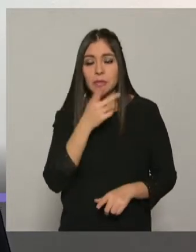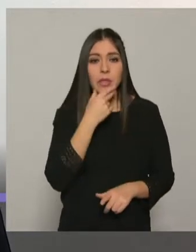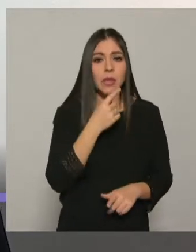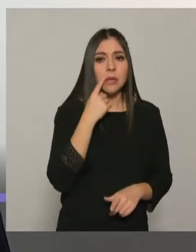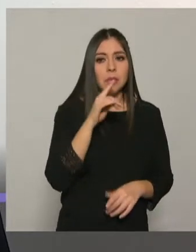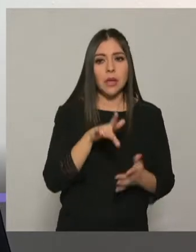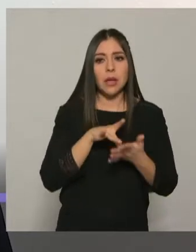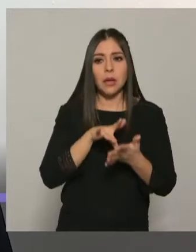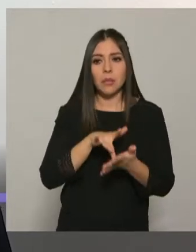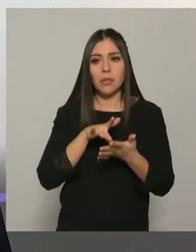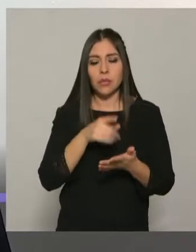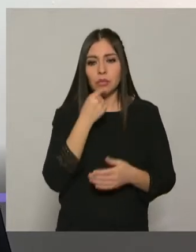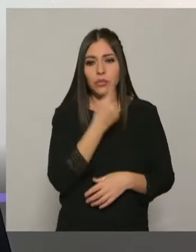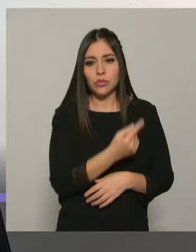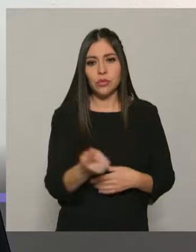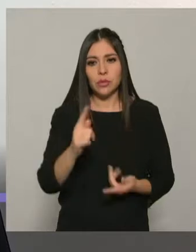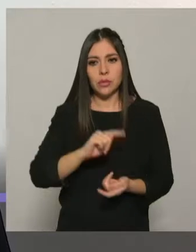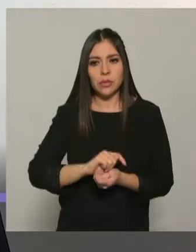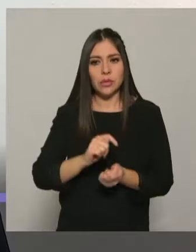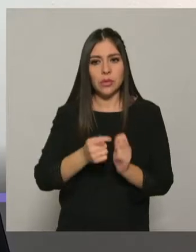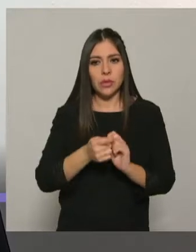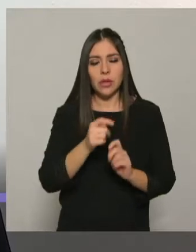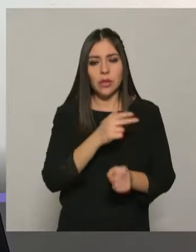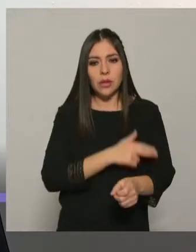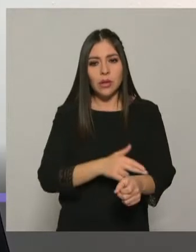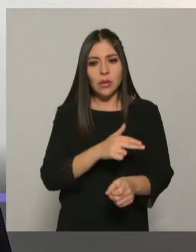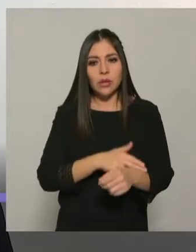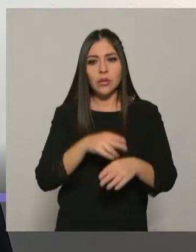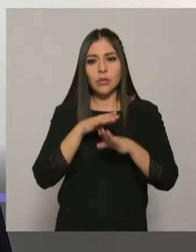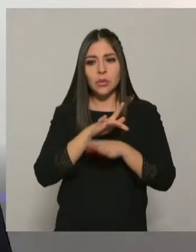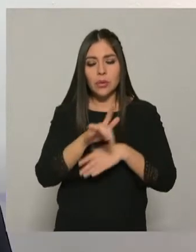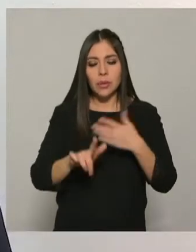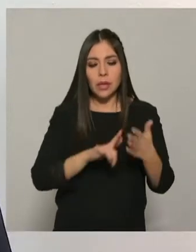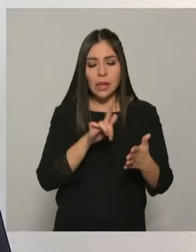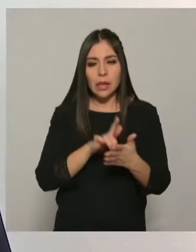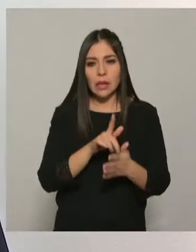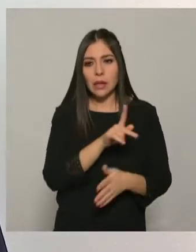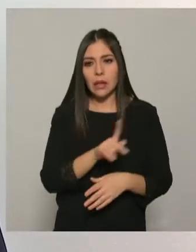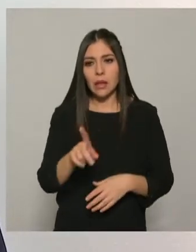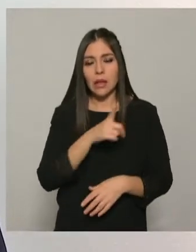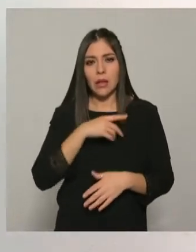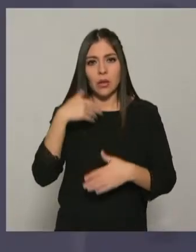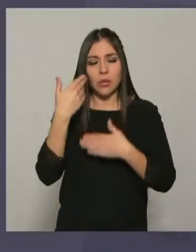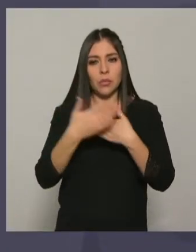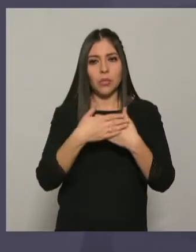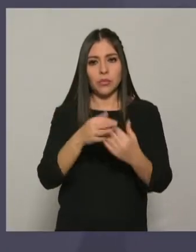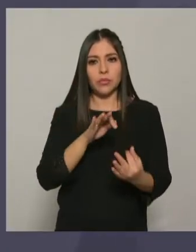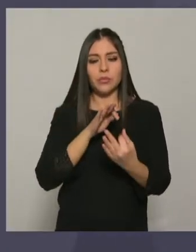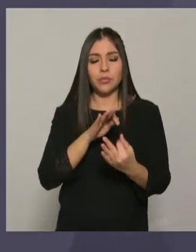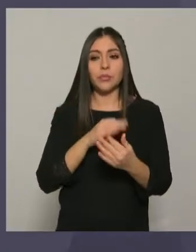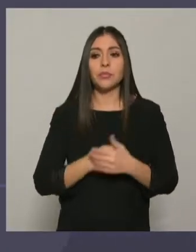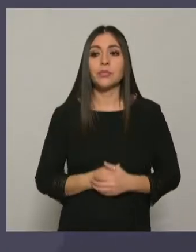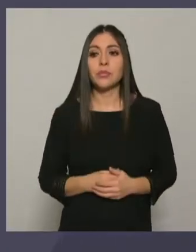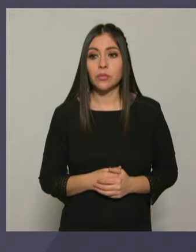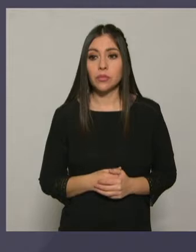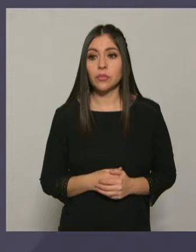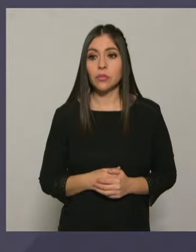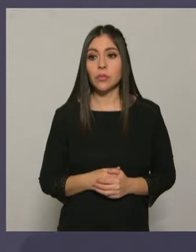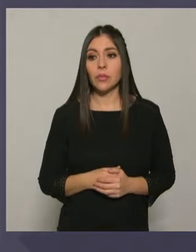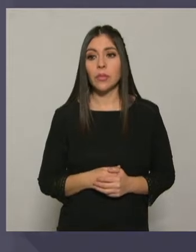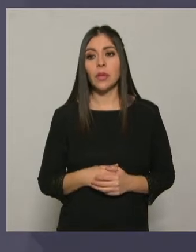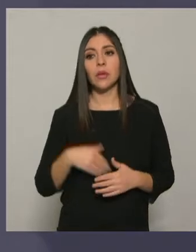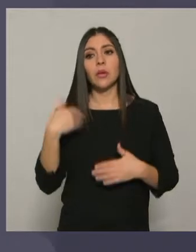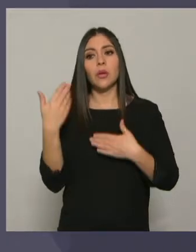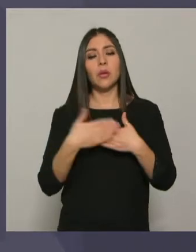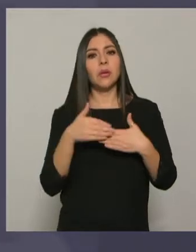las infancias trans en todos los procesos legales y sociales a los que se tengan que enfrentar. Y hablando de procesos, ¿cómo va a estar el proceso, Ernesto Osorio?